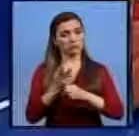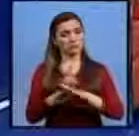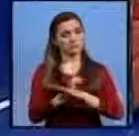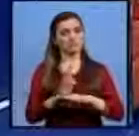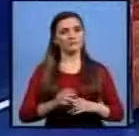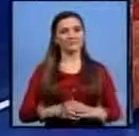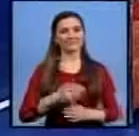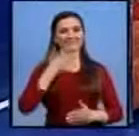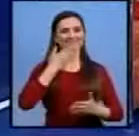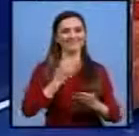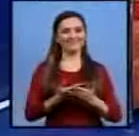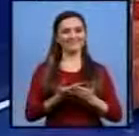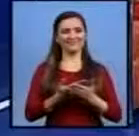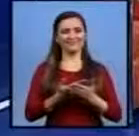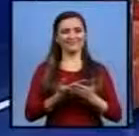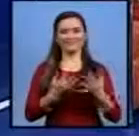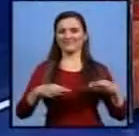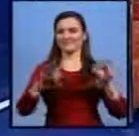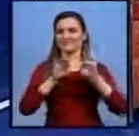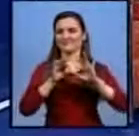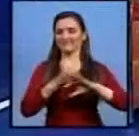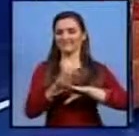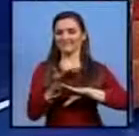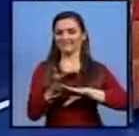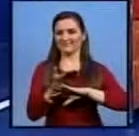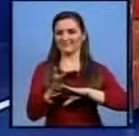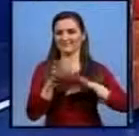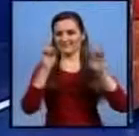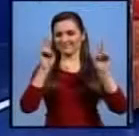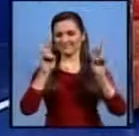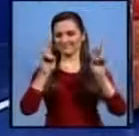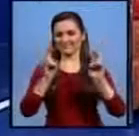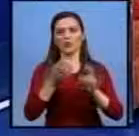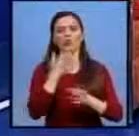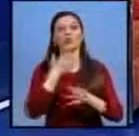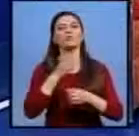Muchísimas gracias, Ana María, por esas importantes recomendaciones en este segmento, ¿cómo hacerlo? Son las